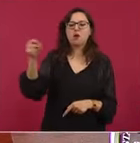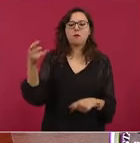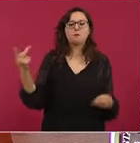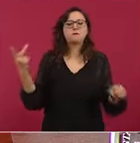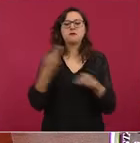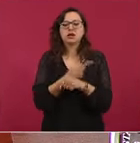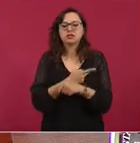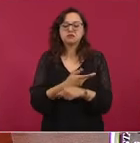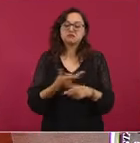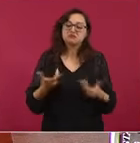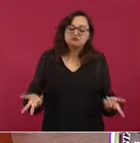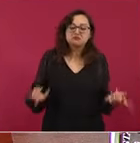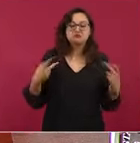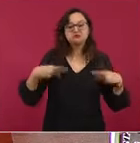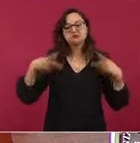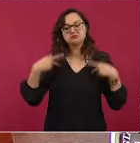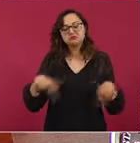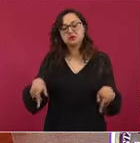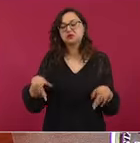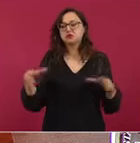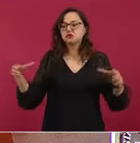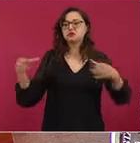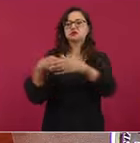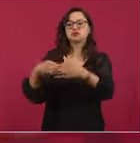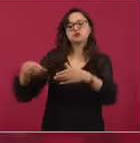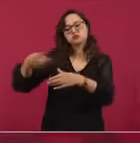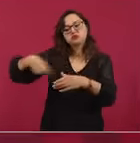se organiza, pueden tener